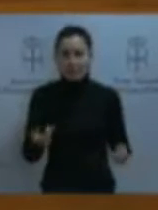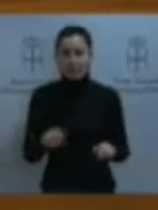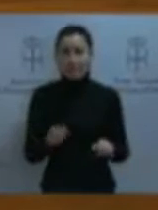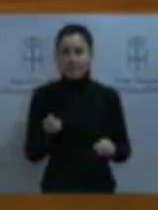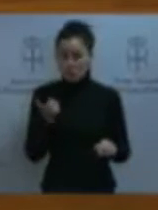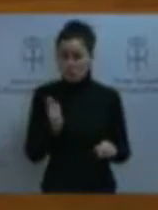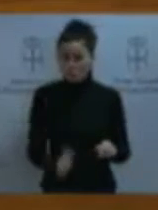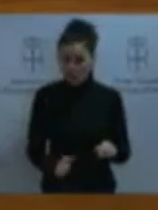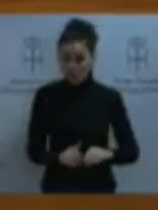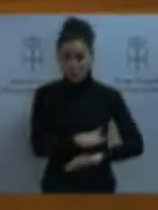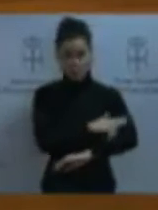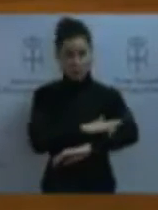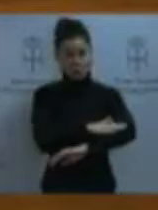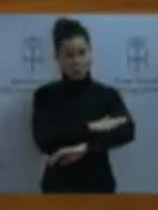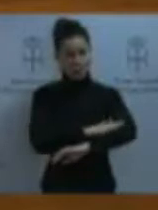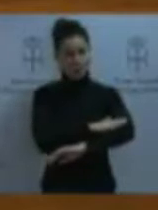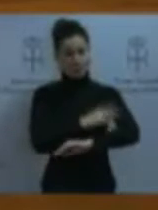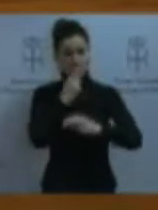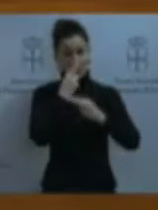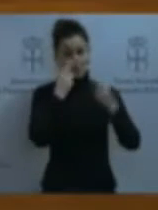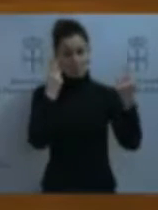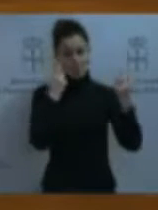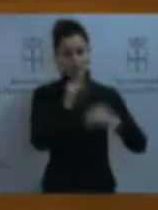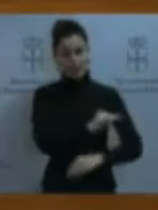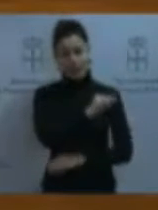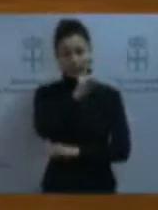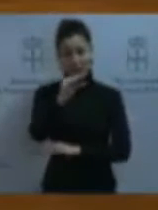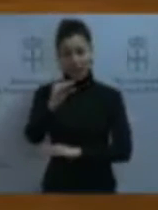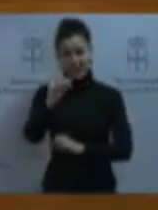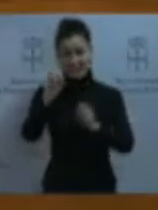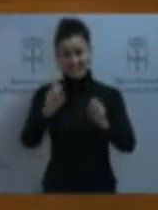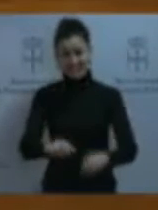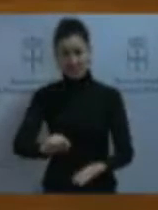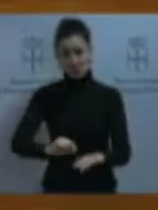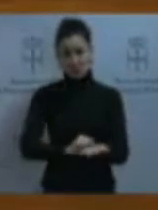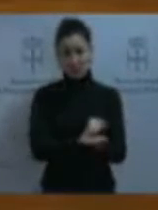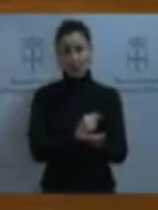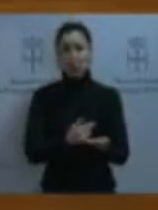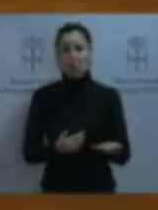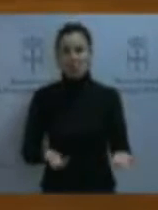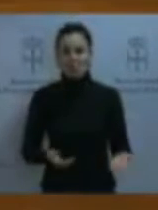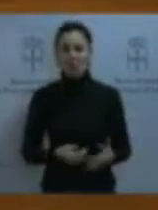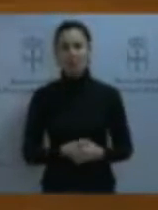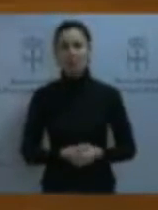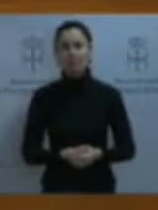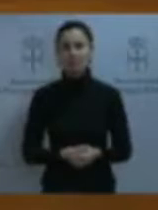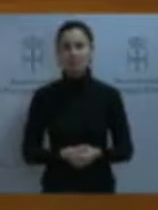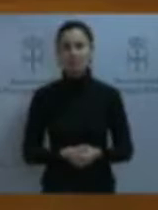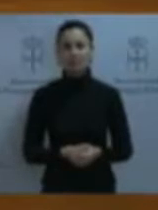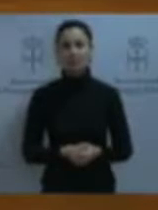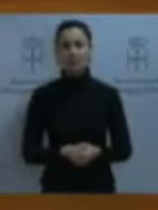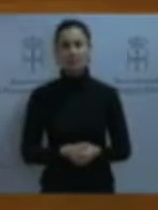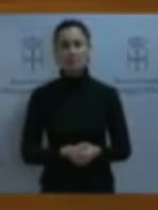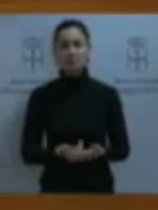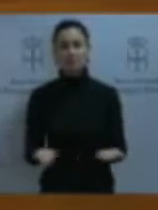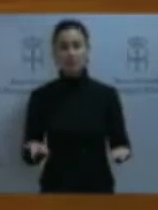administración, perdón, incluso sin contrato, a veces. Como digo, no podemos hacer nada, aquí se acaba el procedimiento,